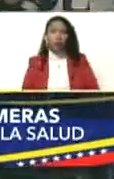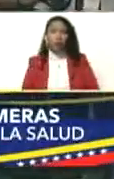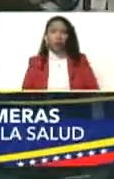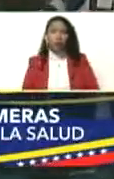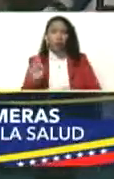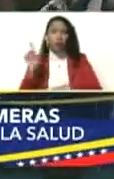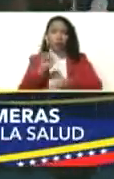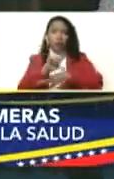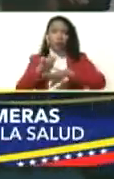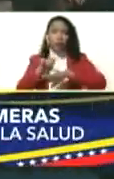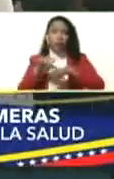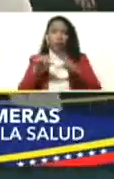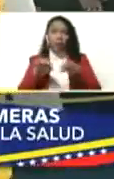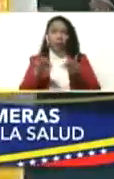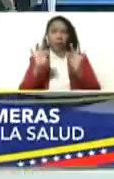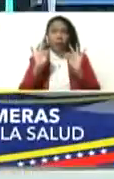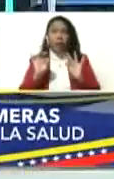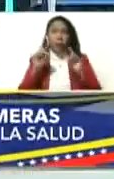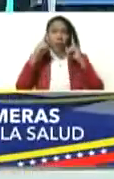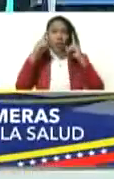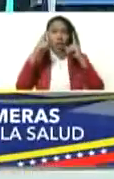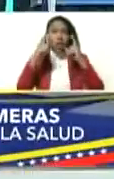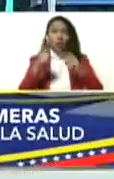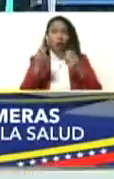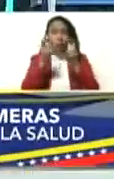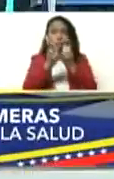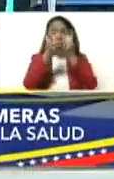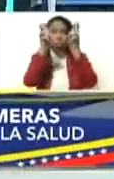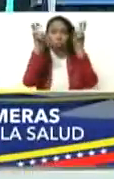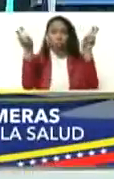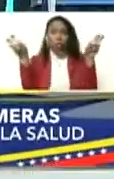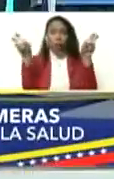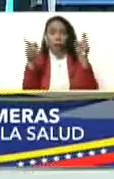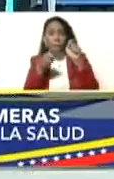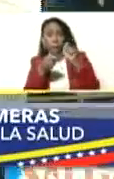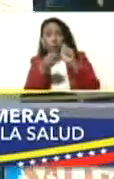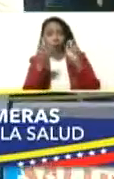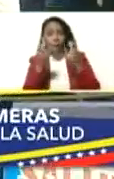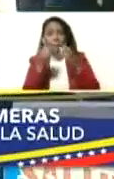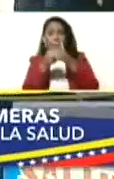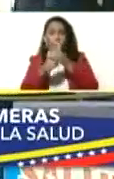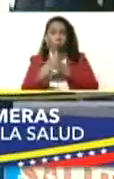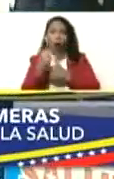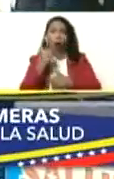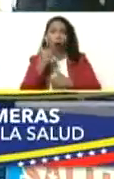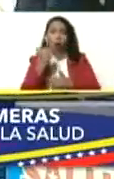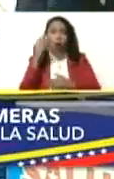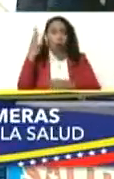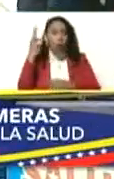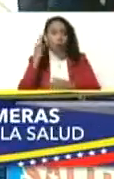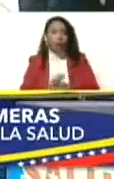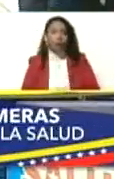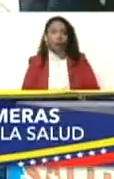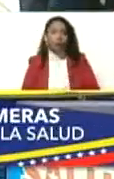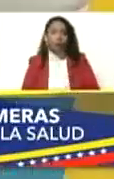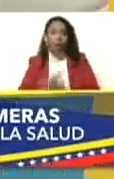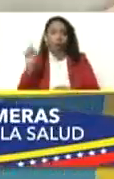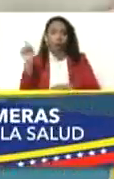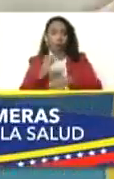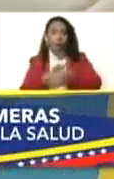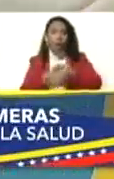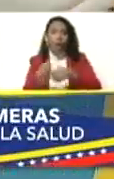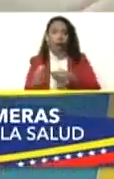cirujana, especialidad de ginecología y obstetricia. 30 nuevos profesionales de medicina interna,